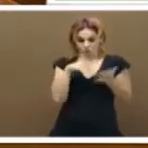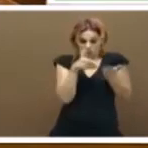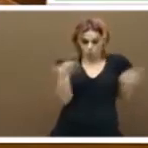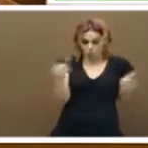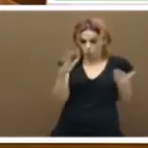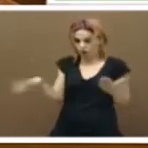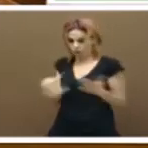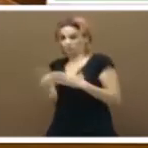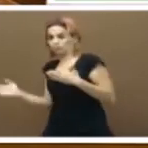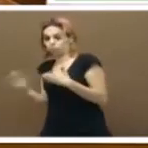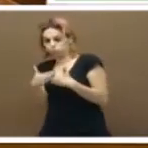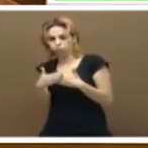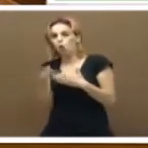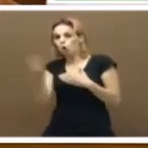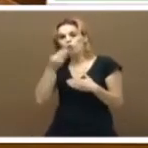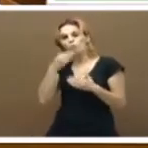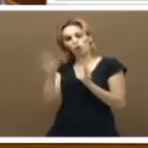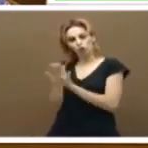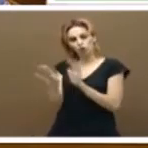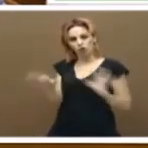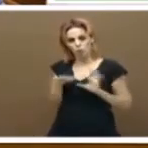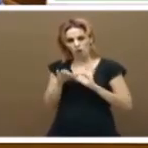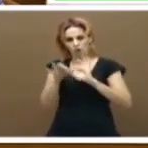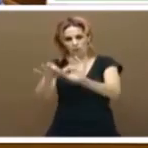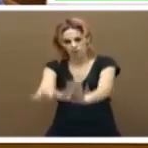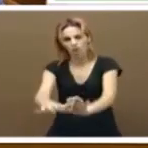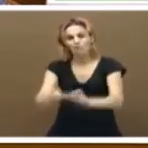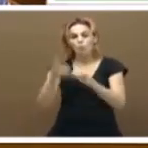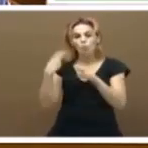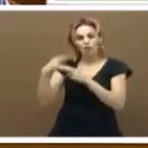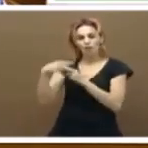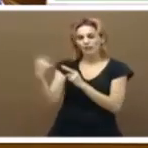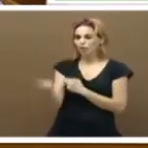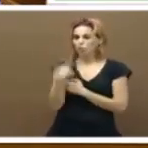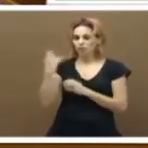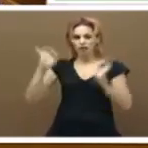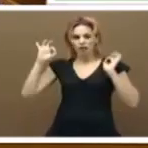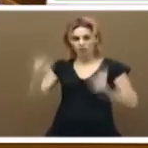y aumento de plazas gratuitas. Estas son nuestras políticas y para esto nos han elegido.